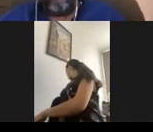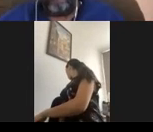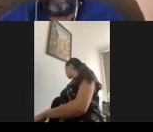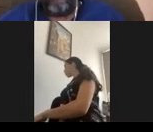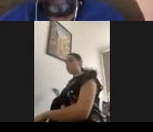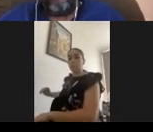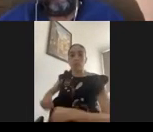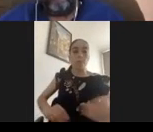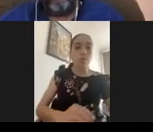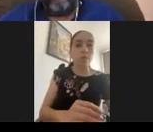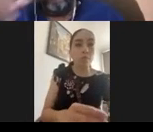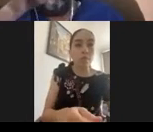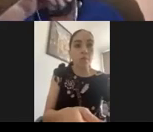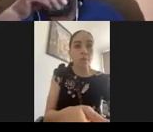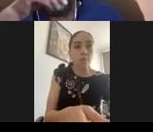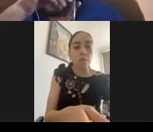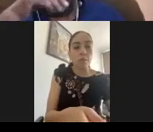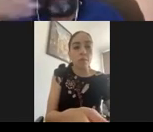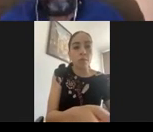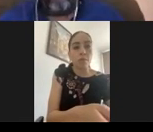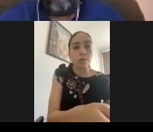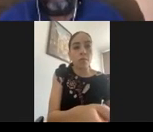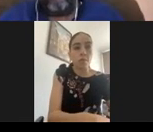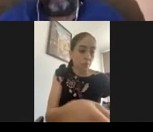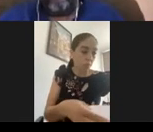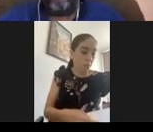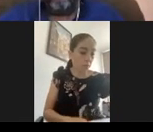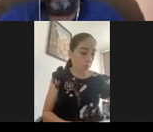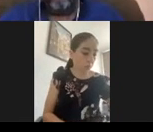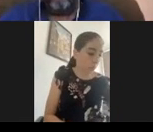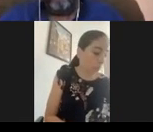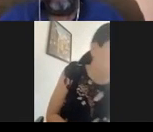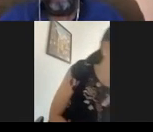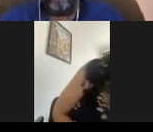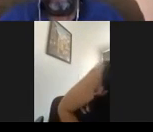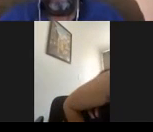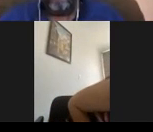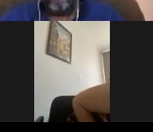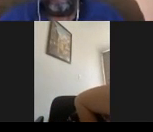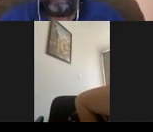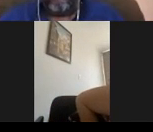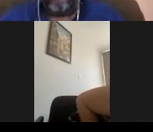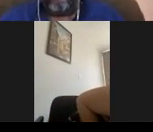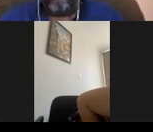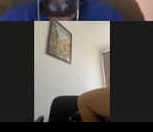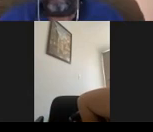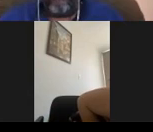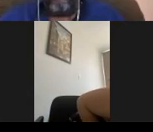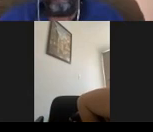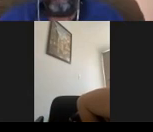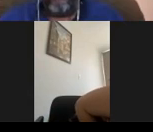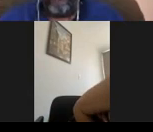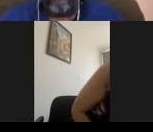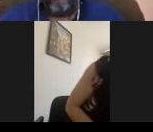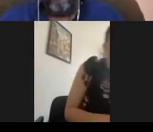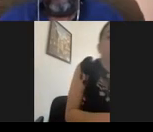parte de la gran enseñanza de 4S era, la gran exigencia fue la socialización. Bueno, haya sido como haya sido, se